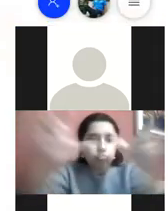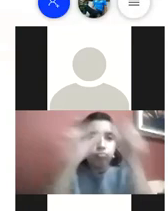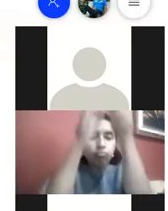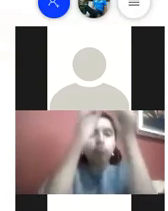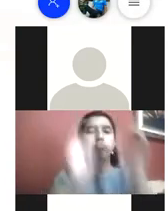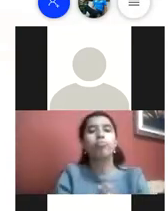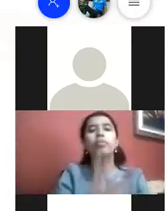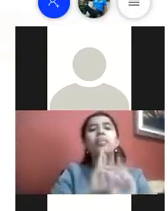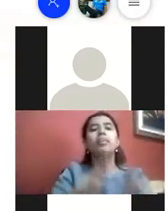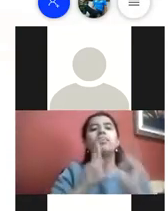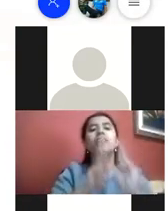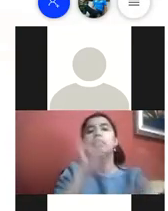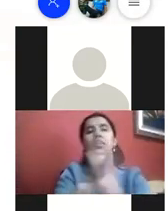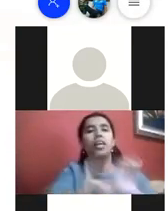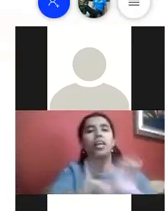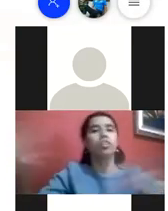Y esta es la respuesta.